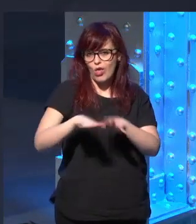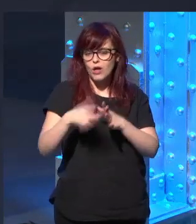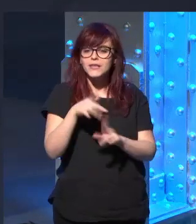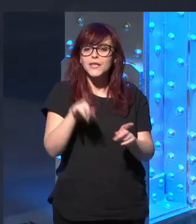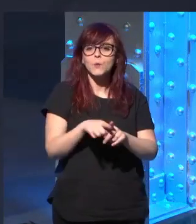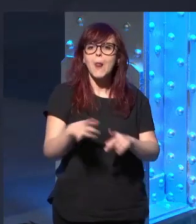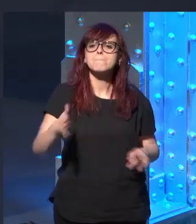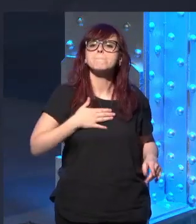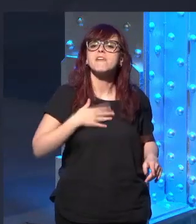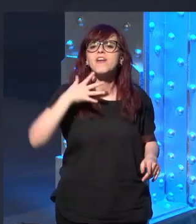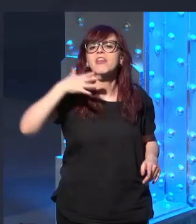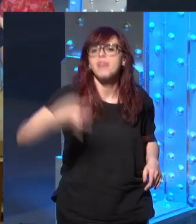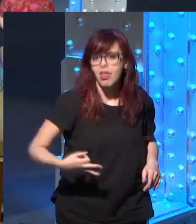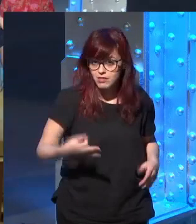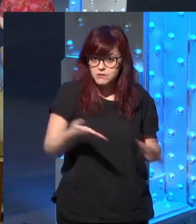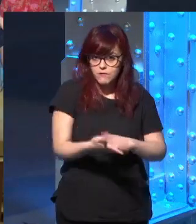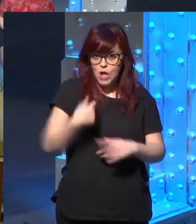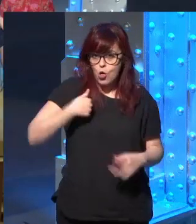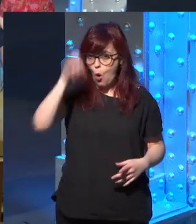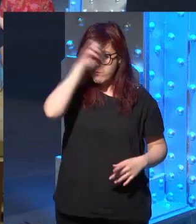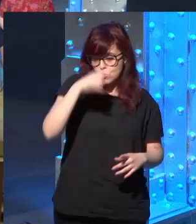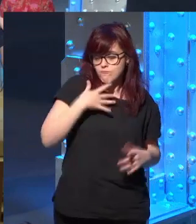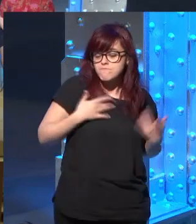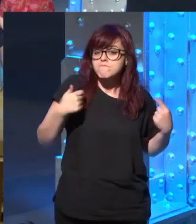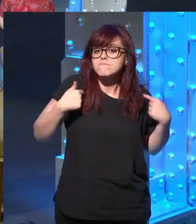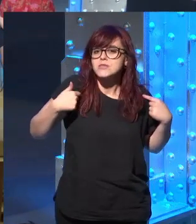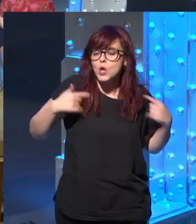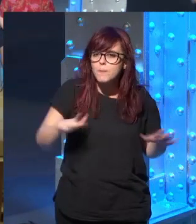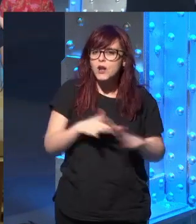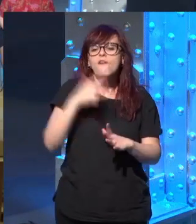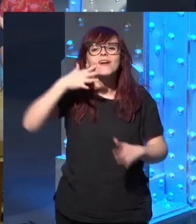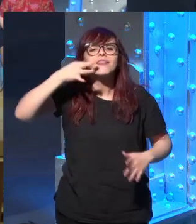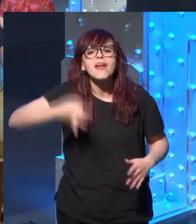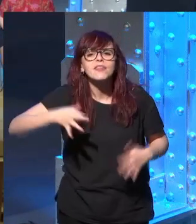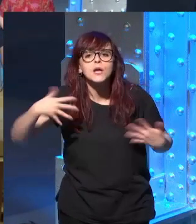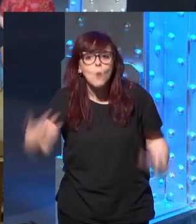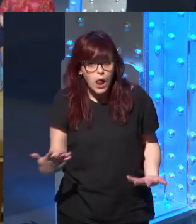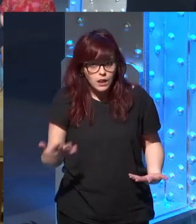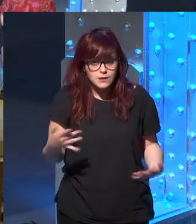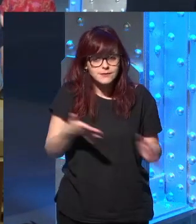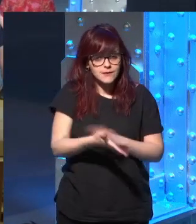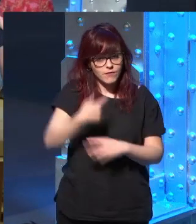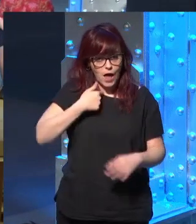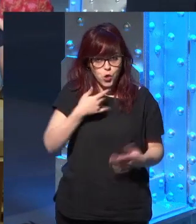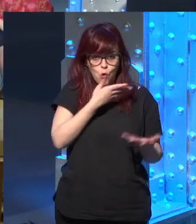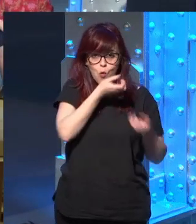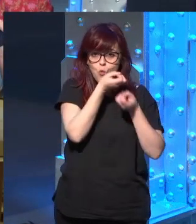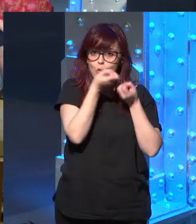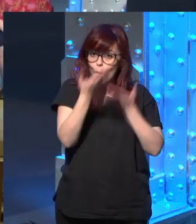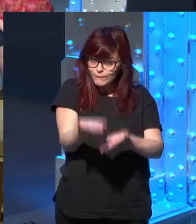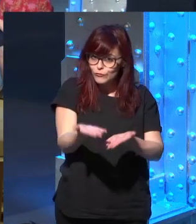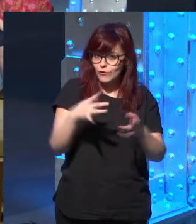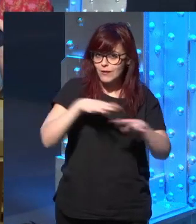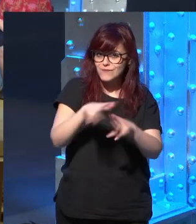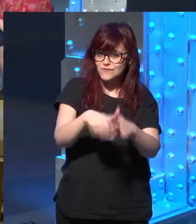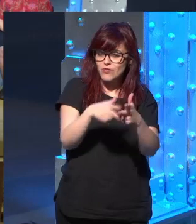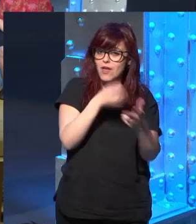Y esa responsabilidad es muy interesante, porque dices, bueno, pues lo que cuente aquí es lo que va, eso es lo que va a